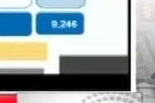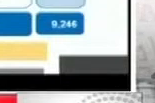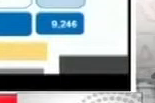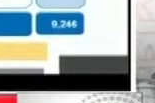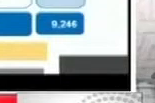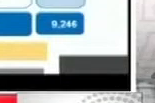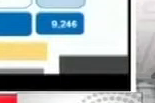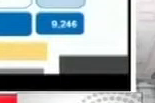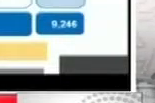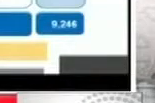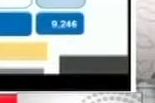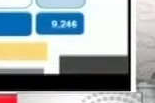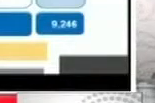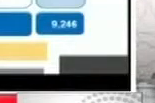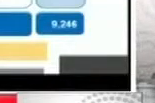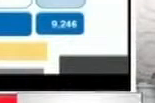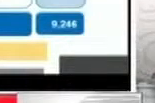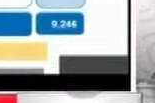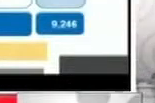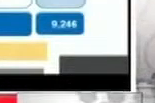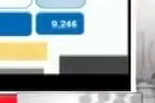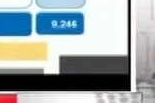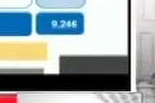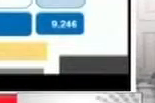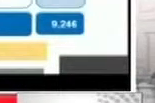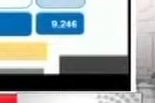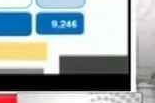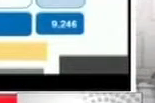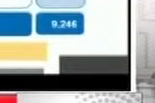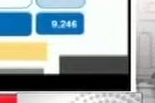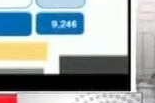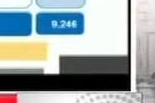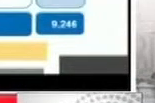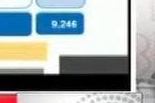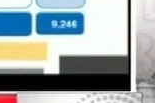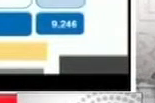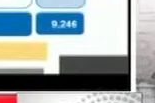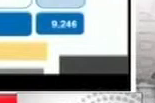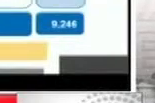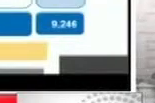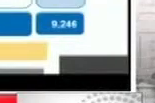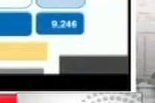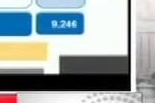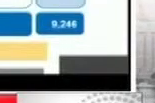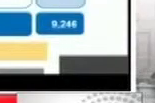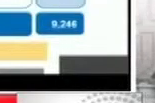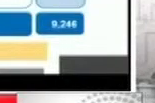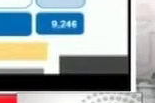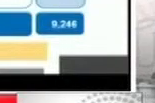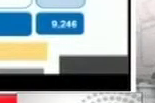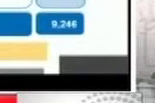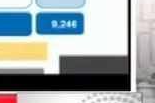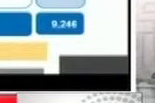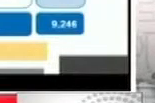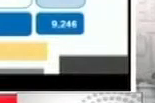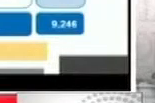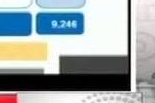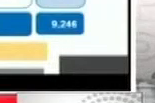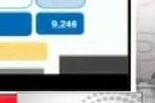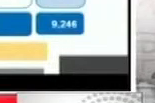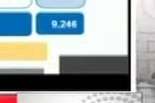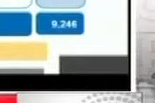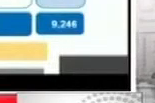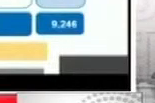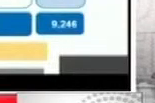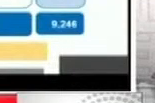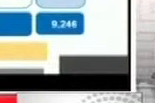en lo que corresponde a los dos meses de gestión que tenemos, sí se logró que se